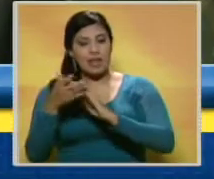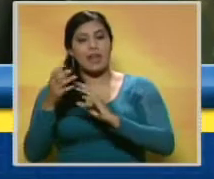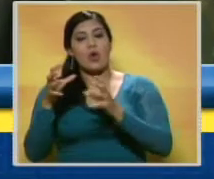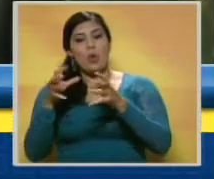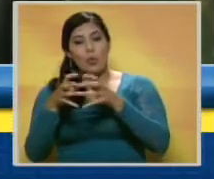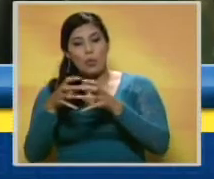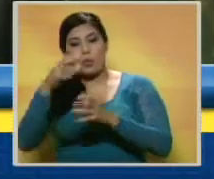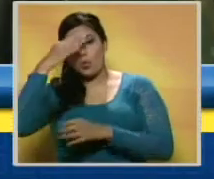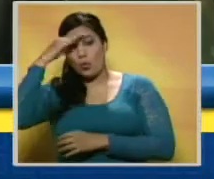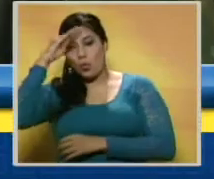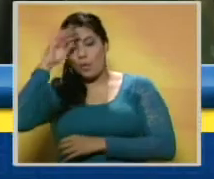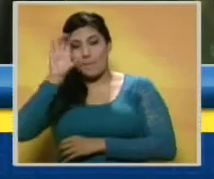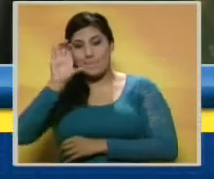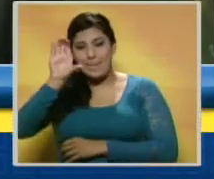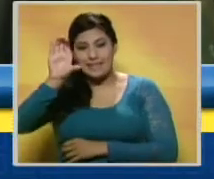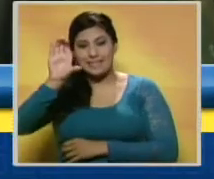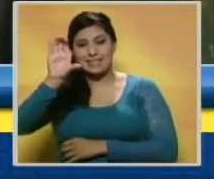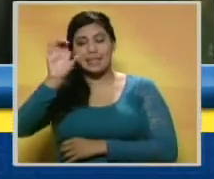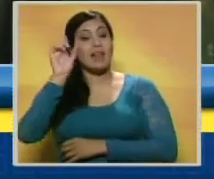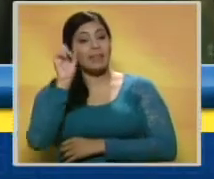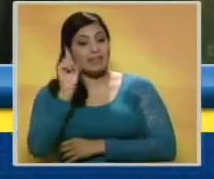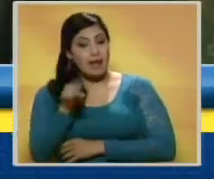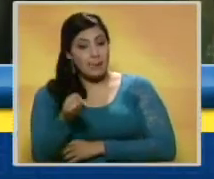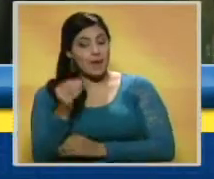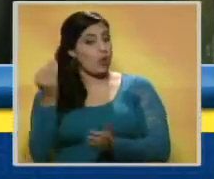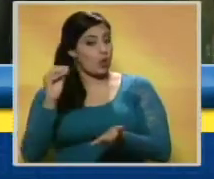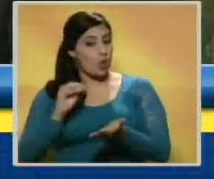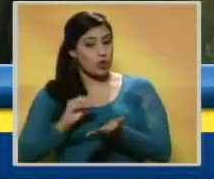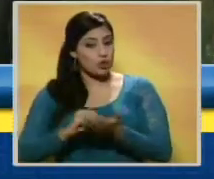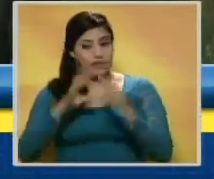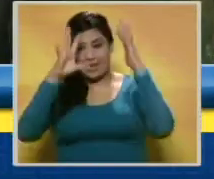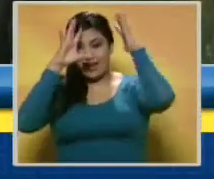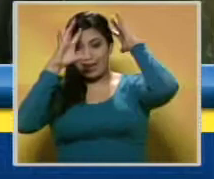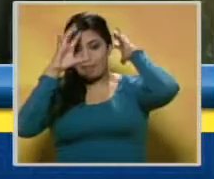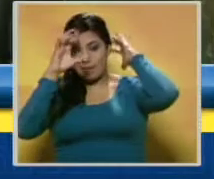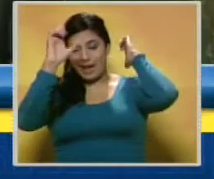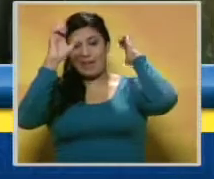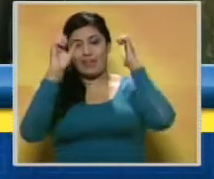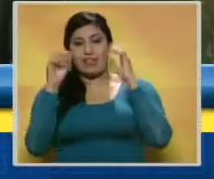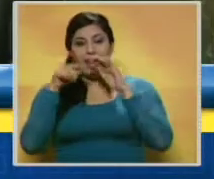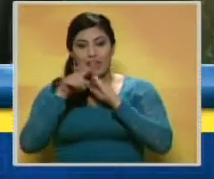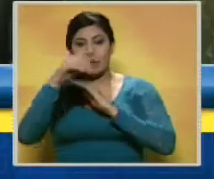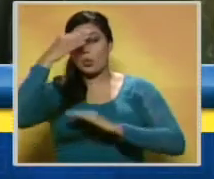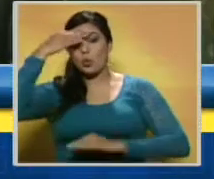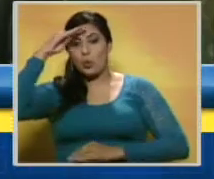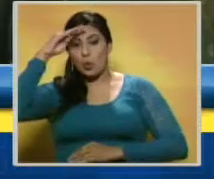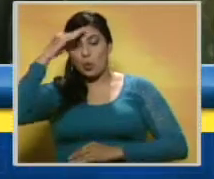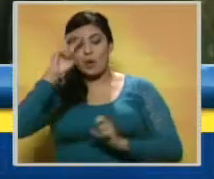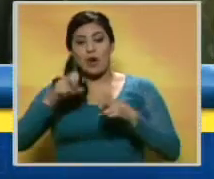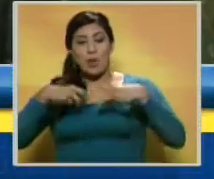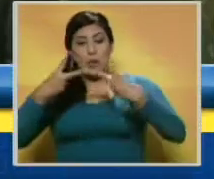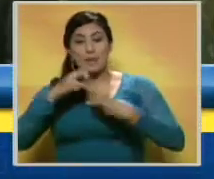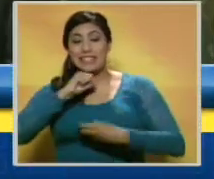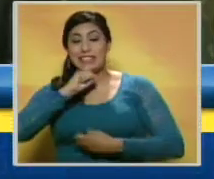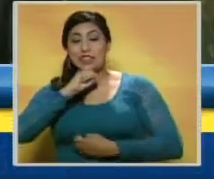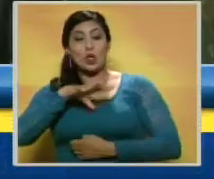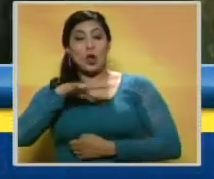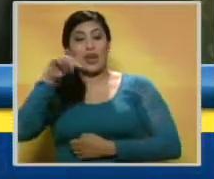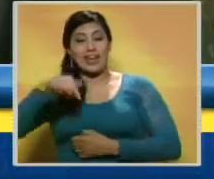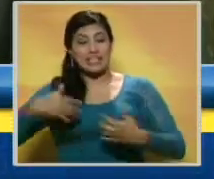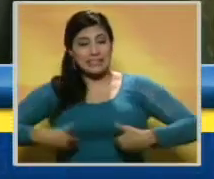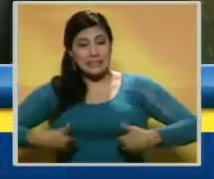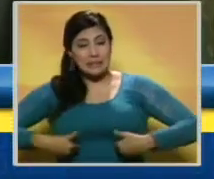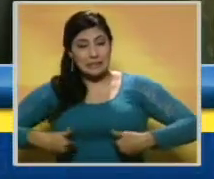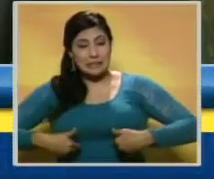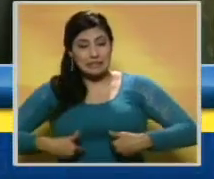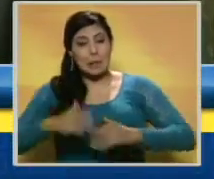República de Cuba y reabrir embajadas en nuestros países respectivos. Este es un paso histórico en nuestros esfuerzos